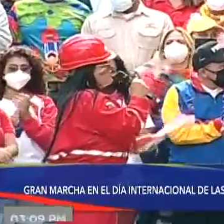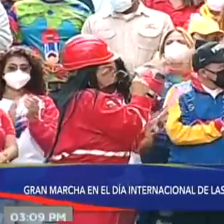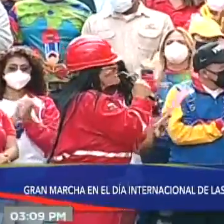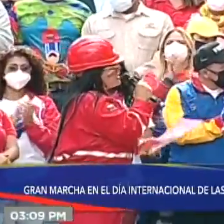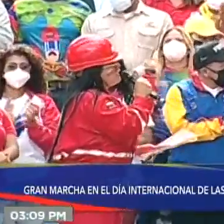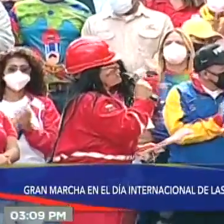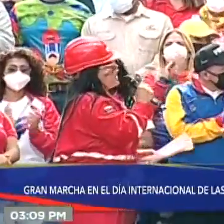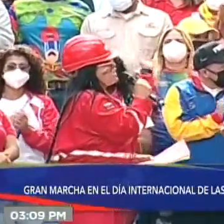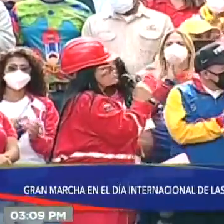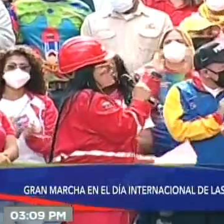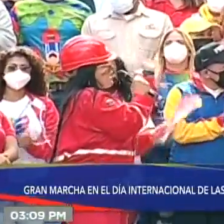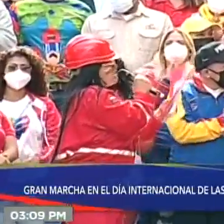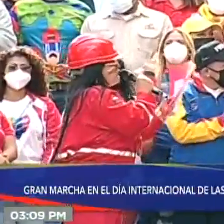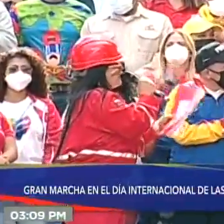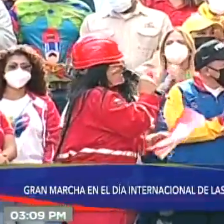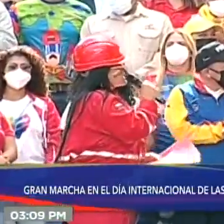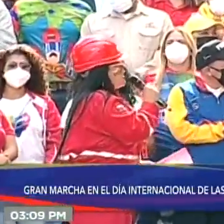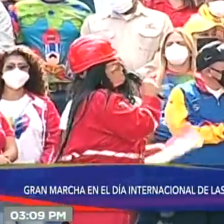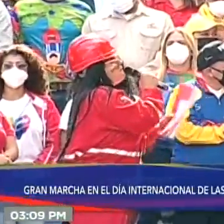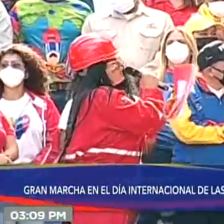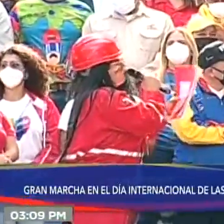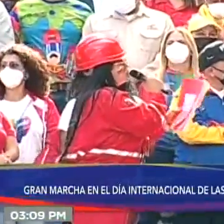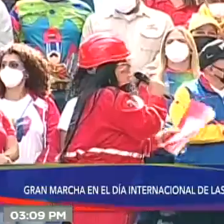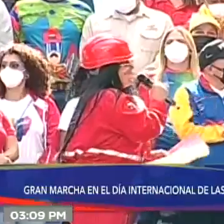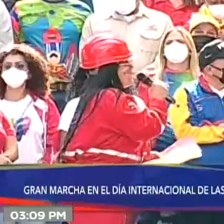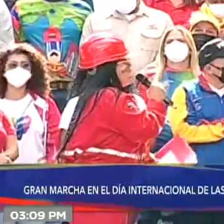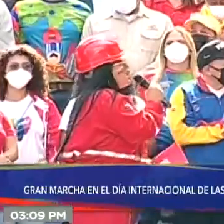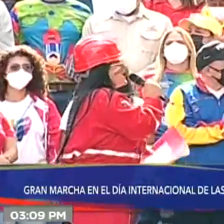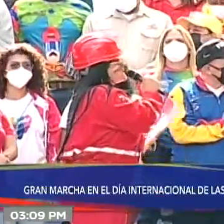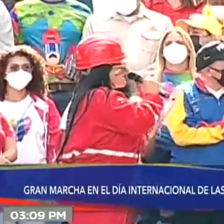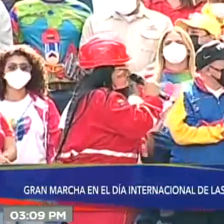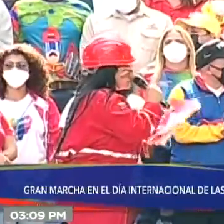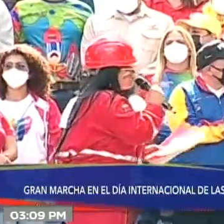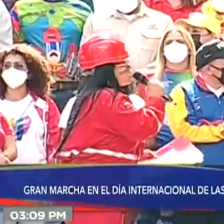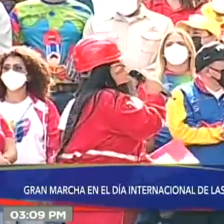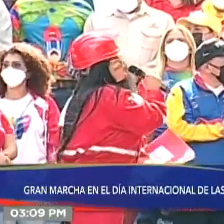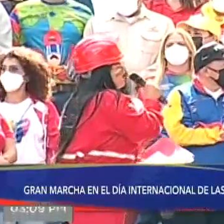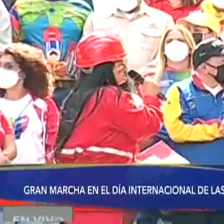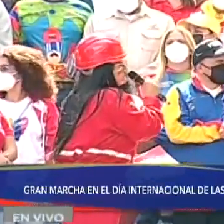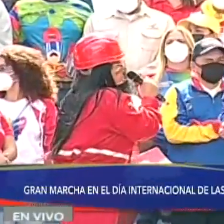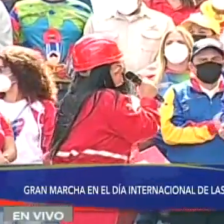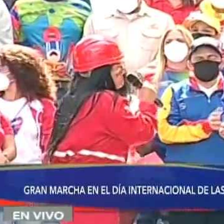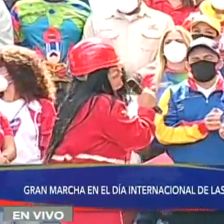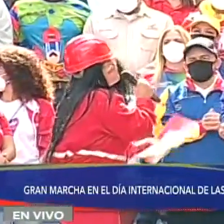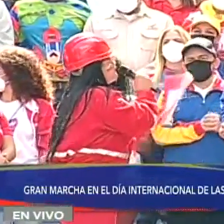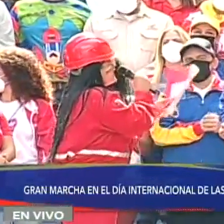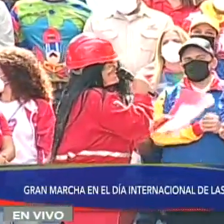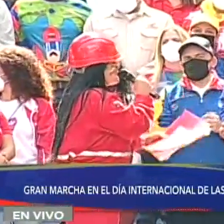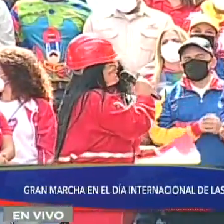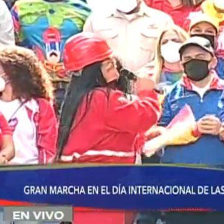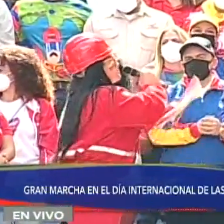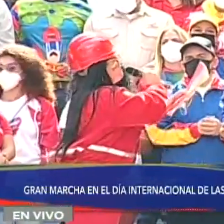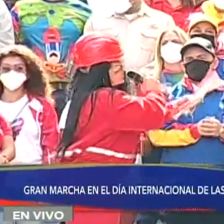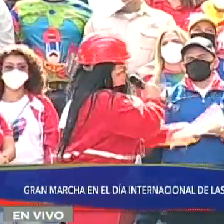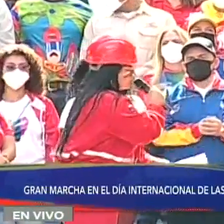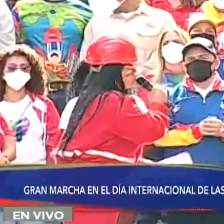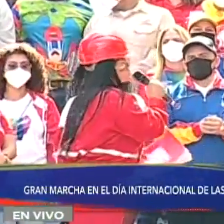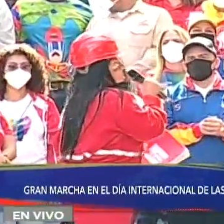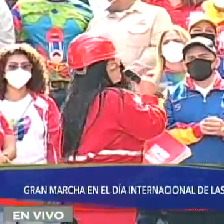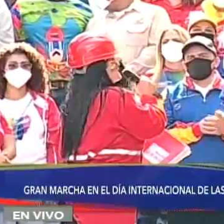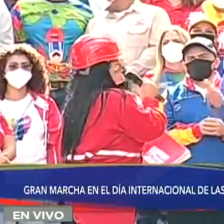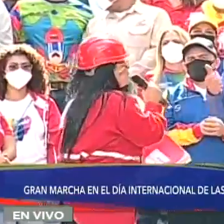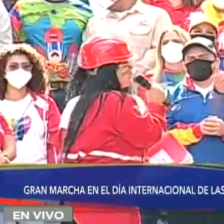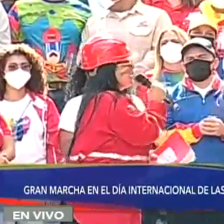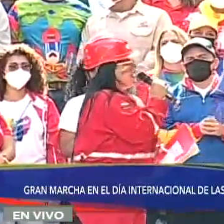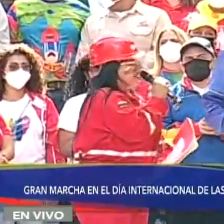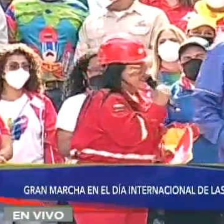de lo que es la evaluación de toda su planificación productiva, el seguimiento de sus planes de trabajo y un financiamiento